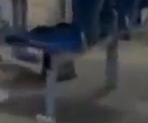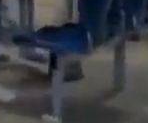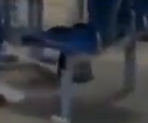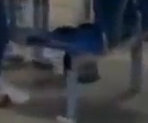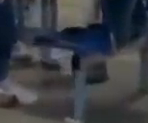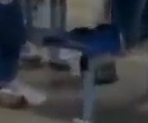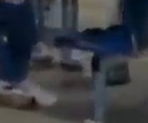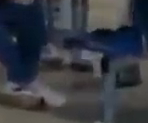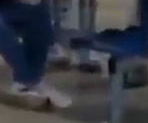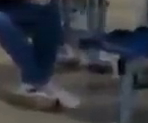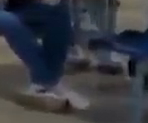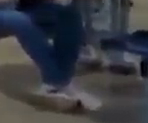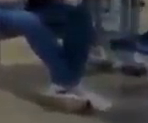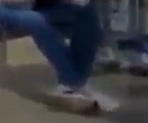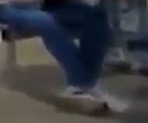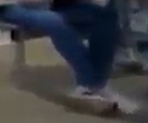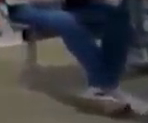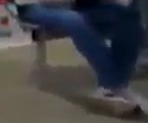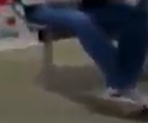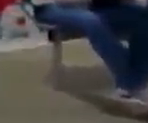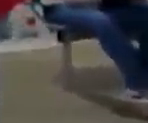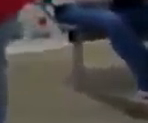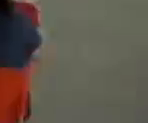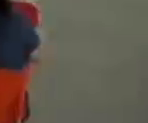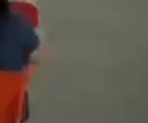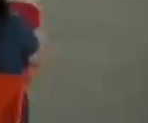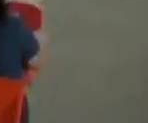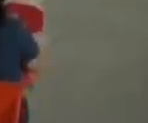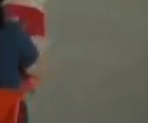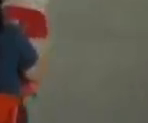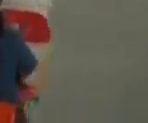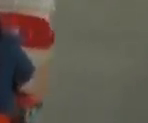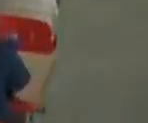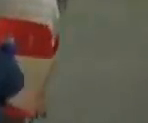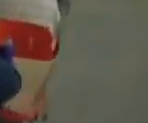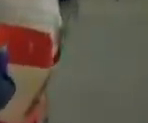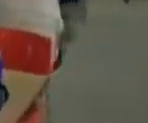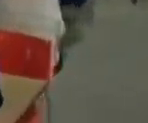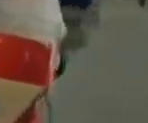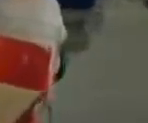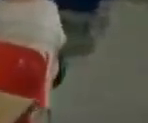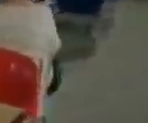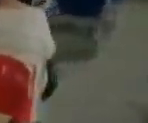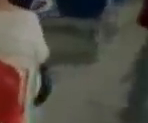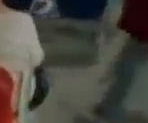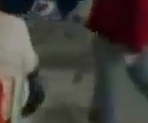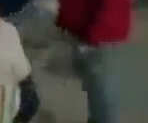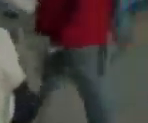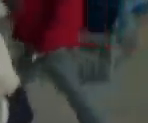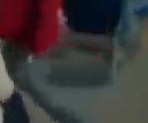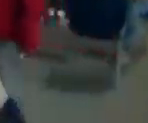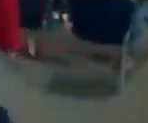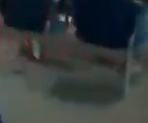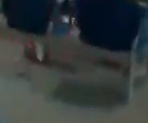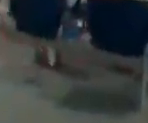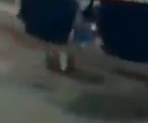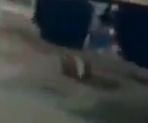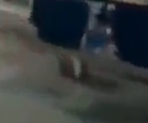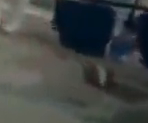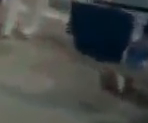para saber, porque ya estaba preocupada, porque imagínense, 3 meses ya y la vacuna sin